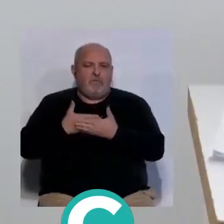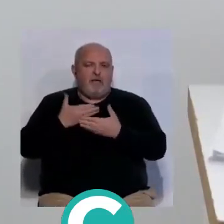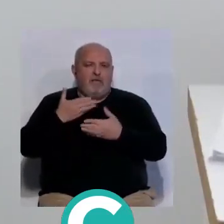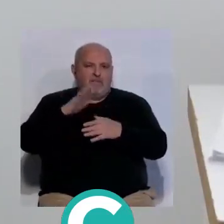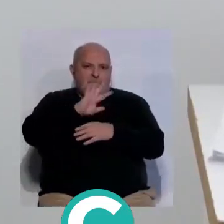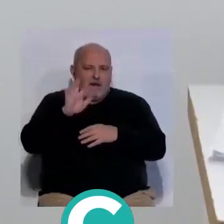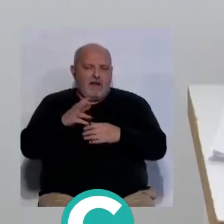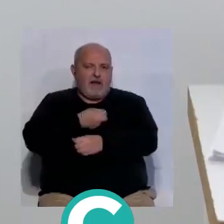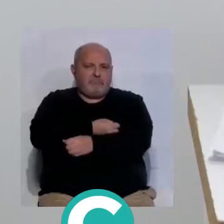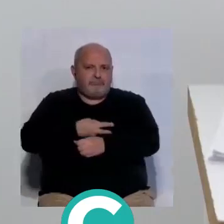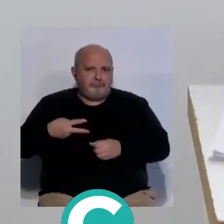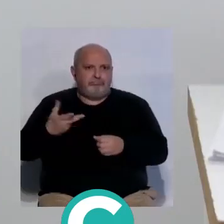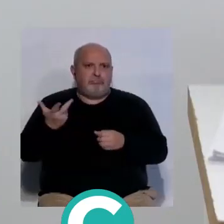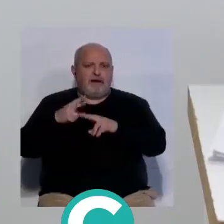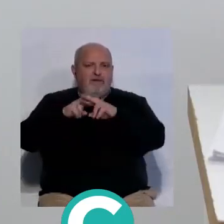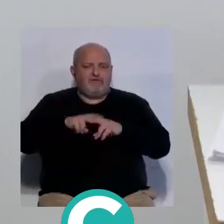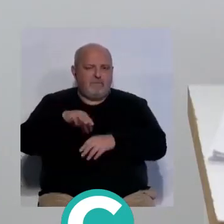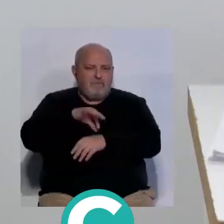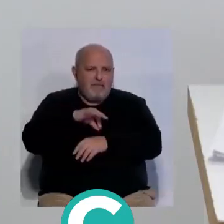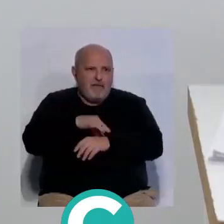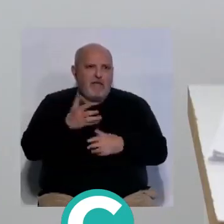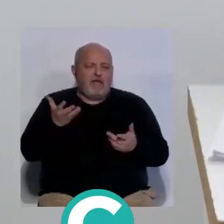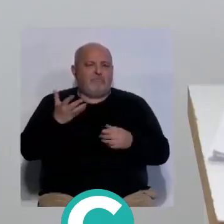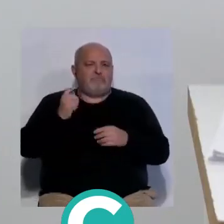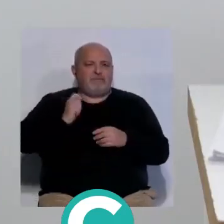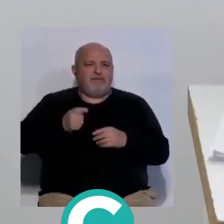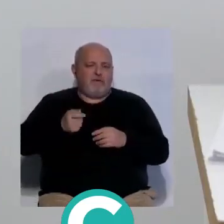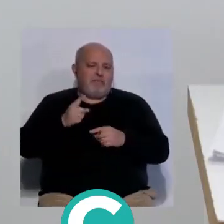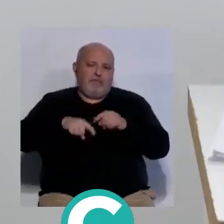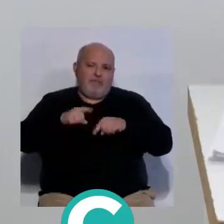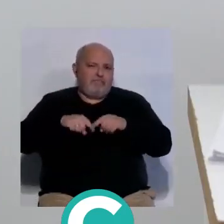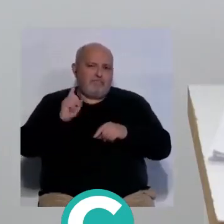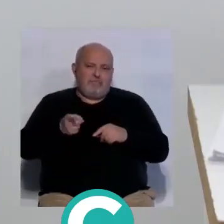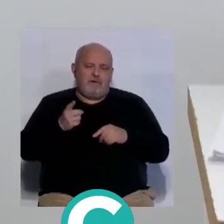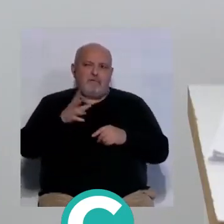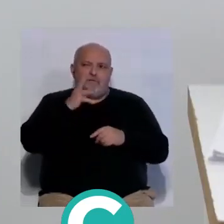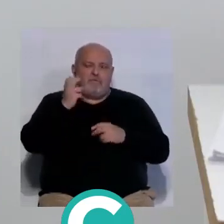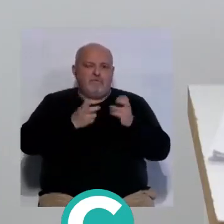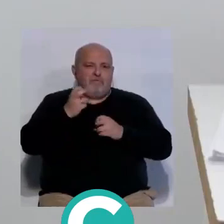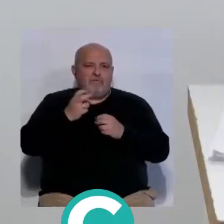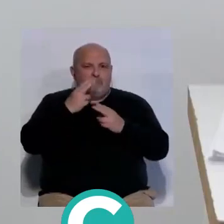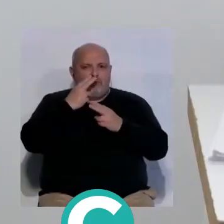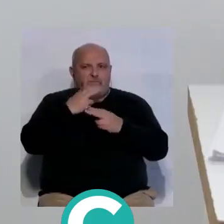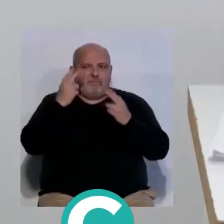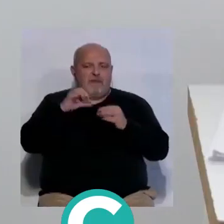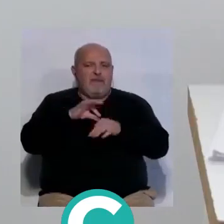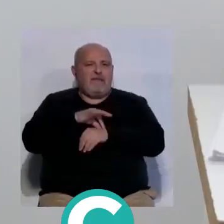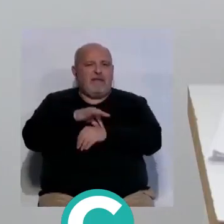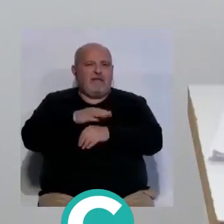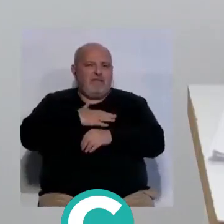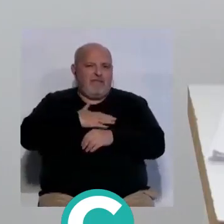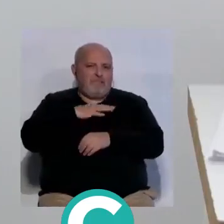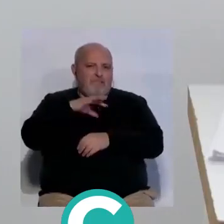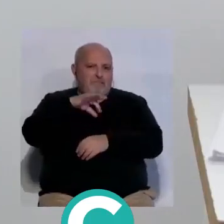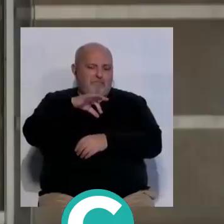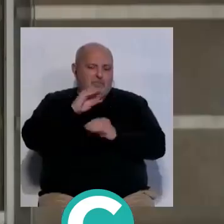imagen, analíticas, revisiones médicas, con la frecuencia con la que haya que establecerlo en base a lo que está publicado en las guías clínicas, de manera